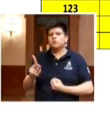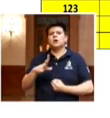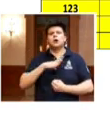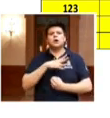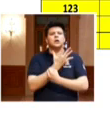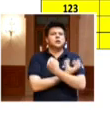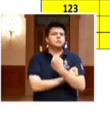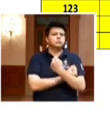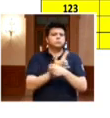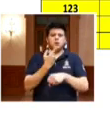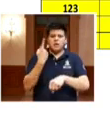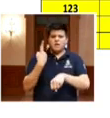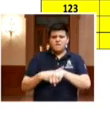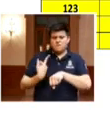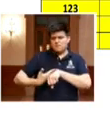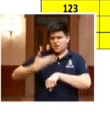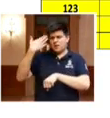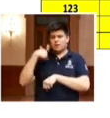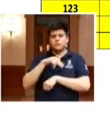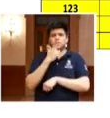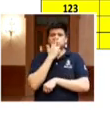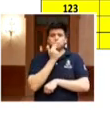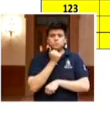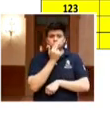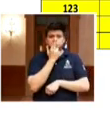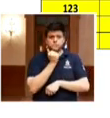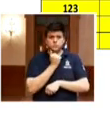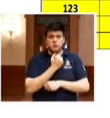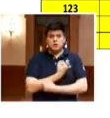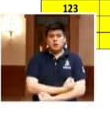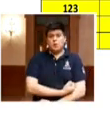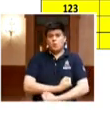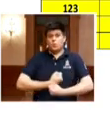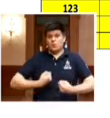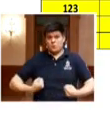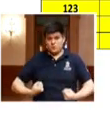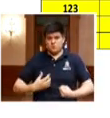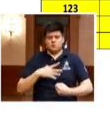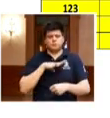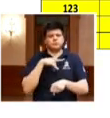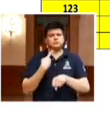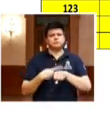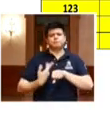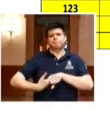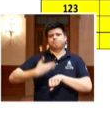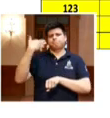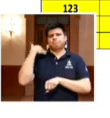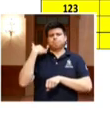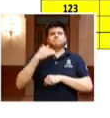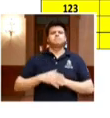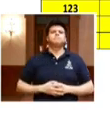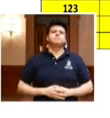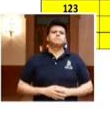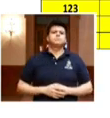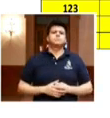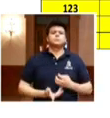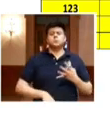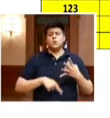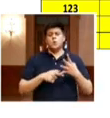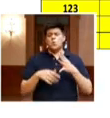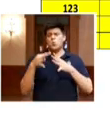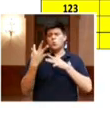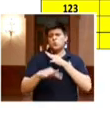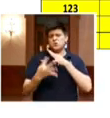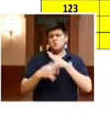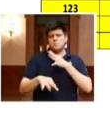hipertensión arterial, diabetes mellitus y obesidad como comorbilidades. El último caso